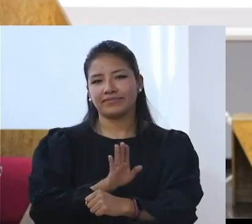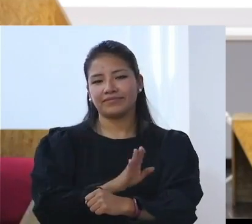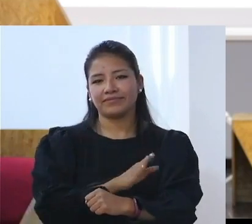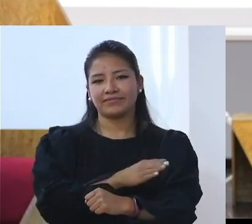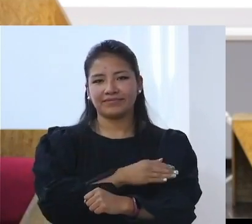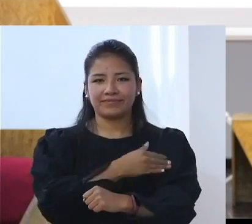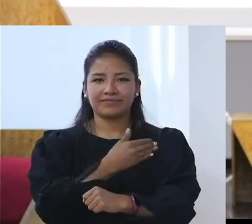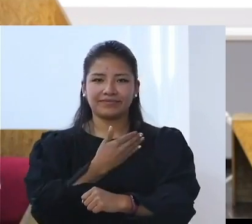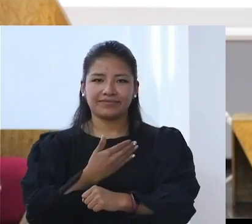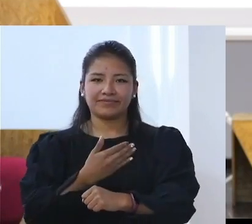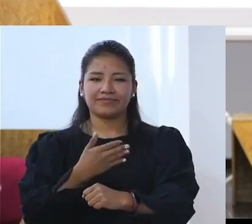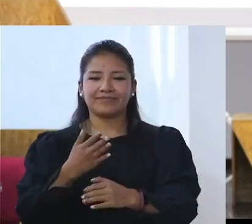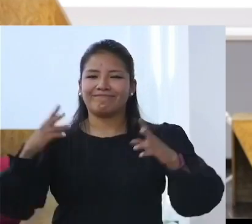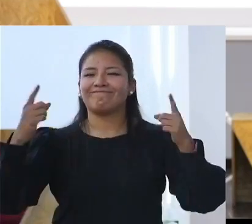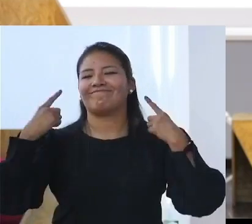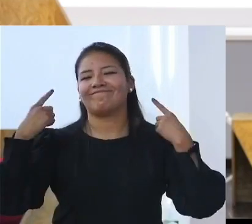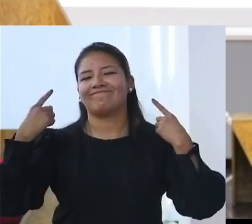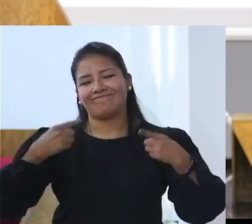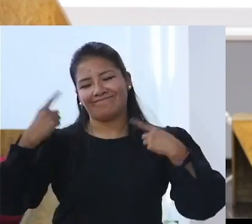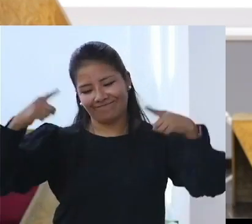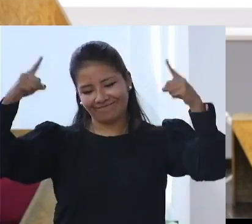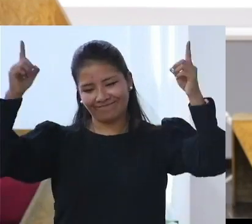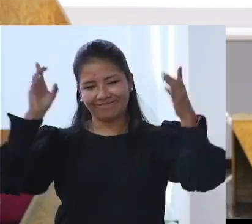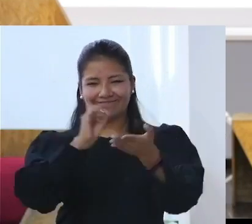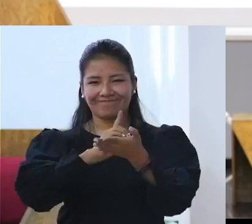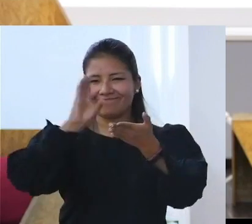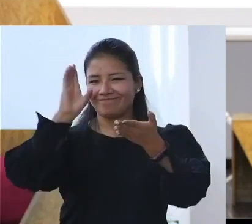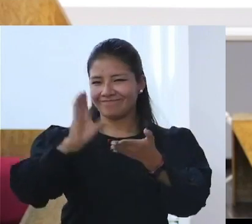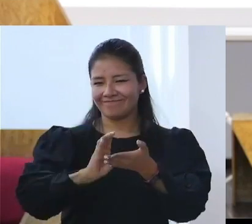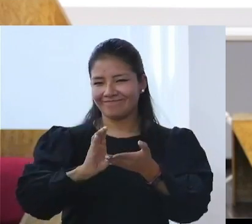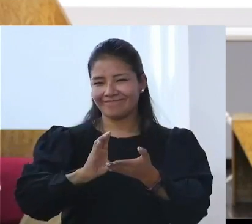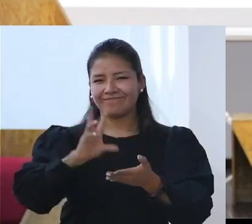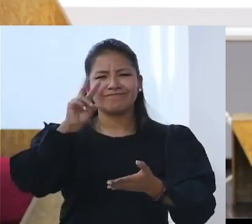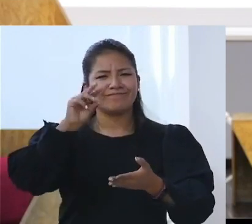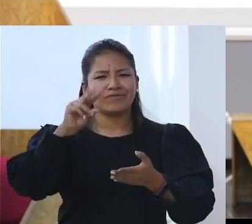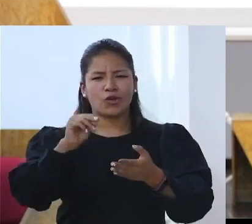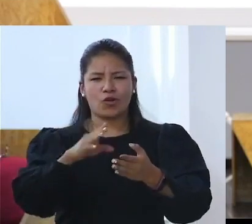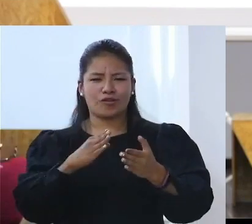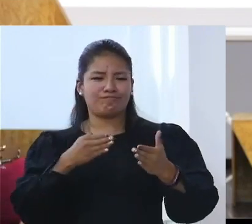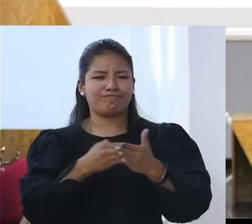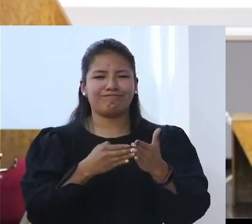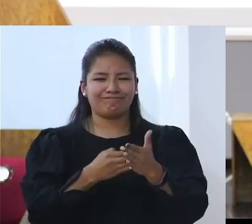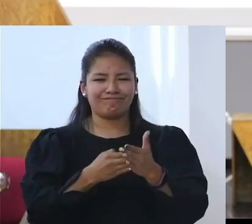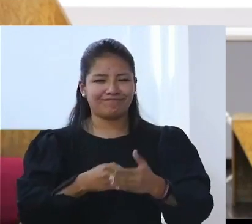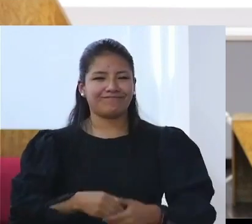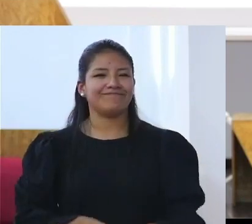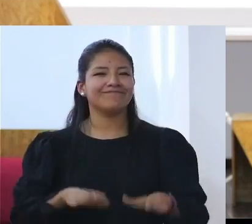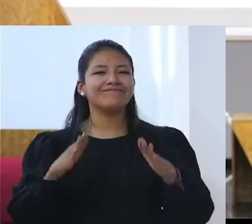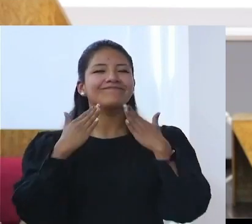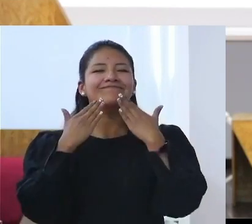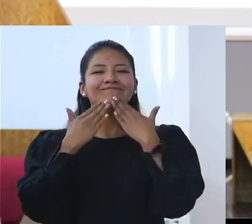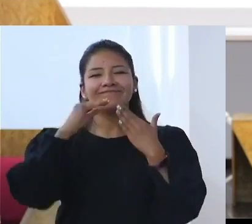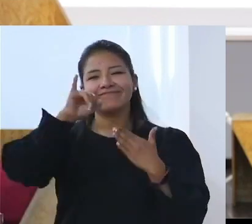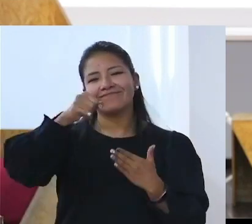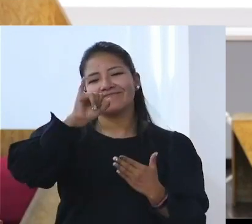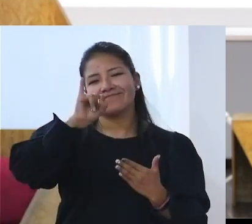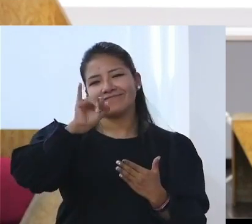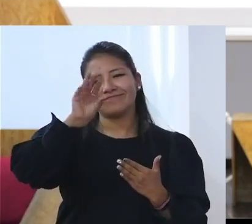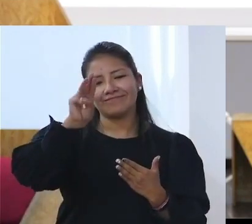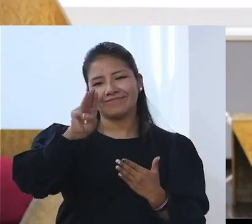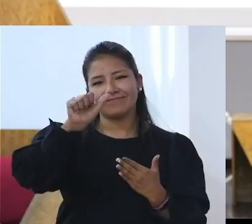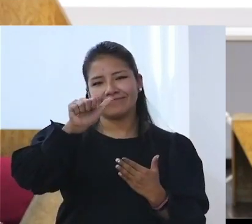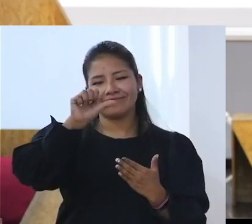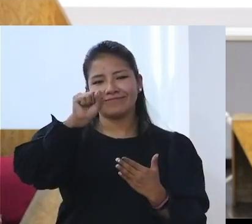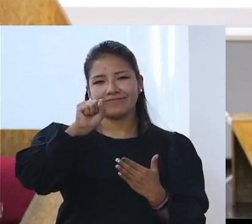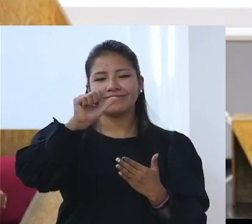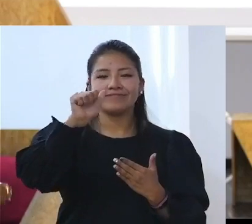Que viva la discapacidad señores no es incapacidad gracias muchas gracias al centro cultural